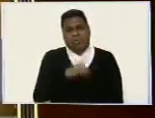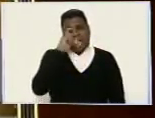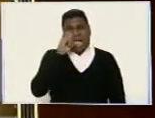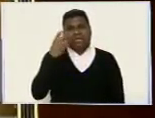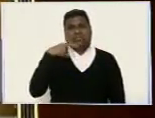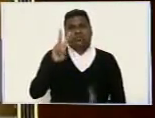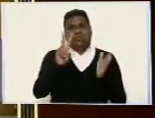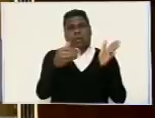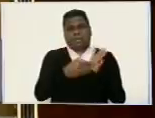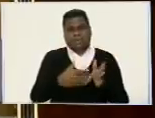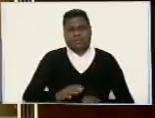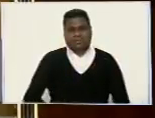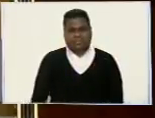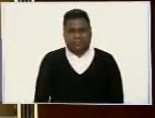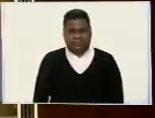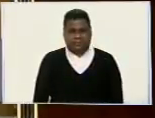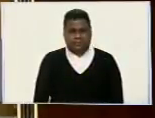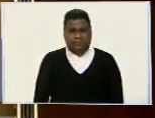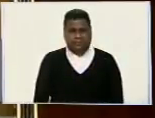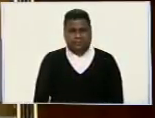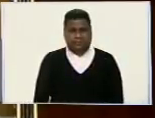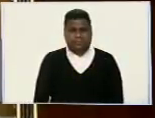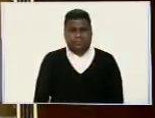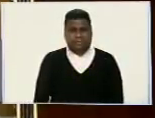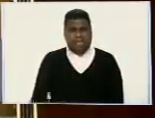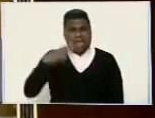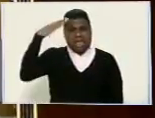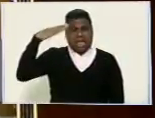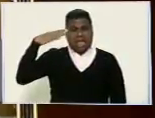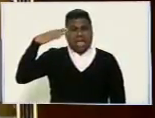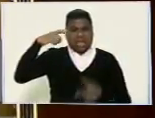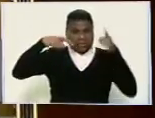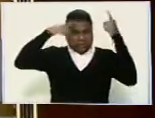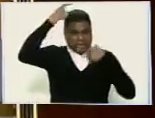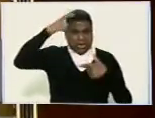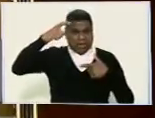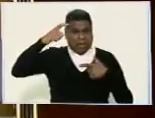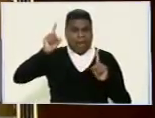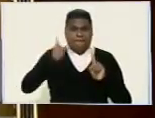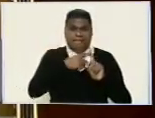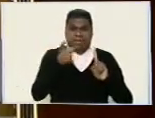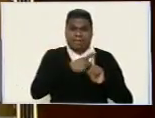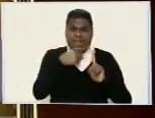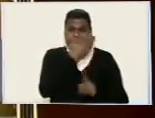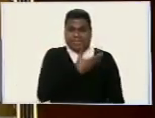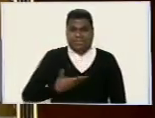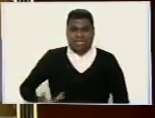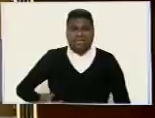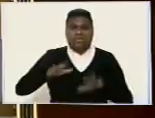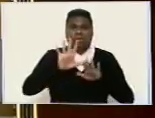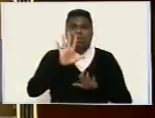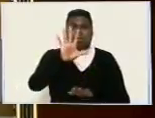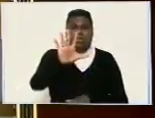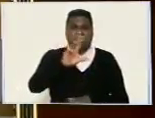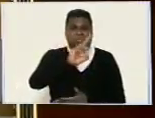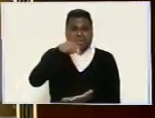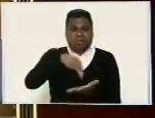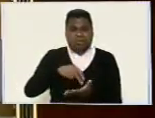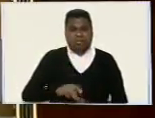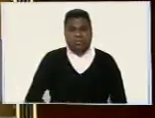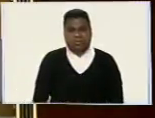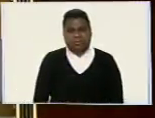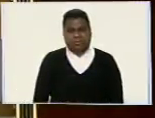2000. Se convirtió Chávez en el primer presidente de la Quinta República, ya como Quinta República